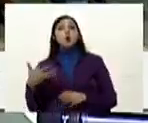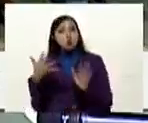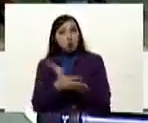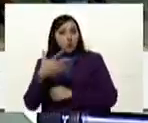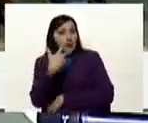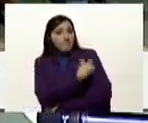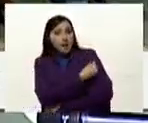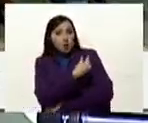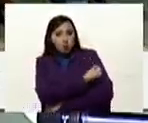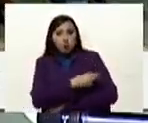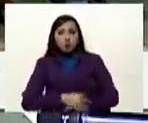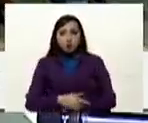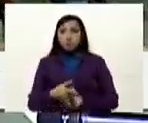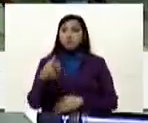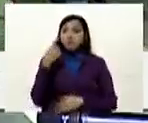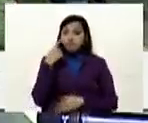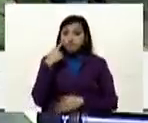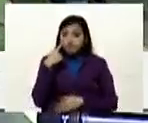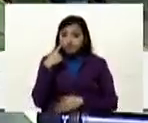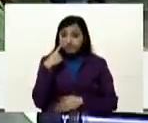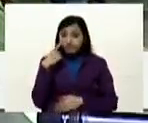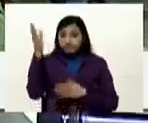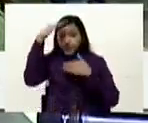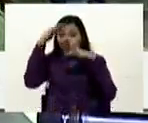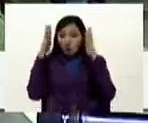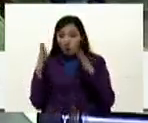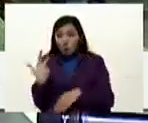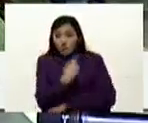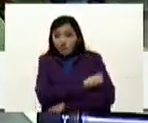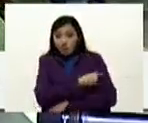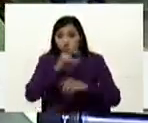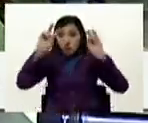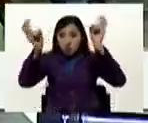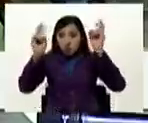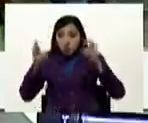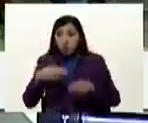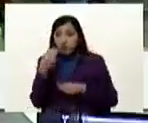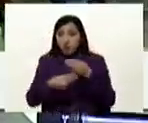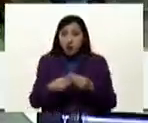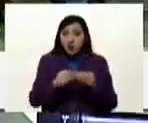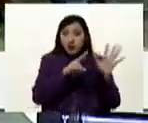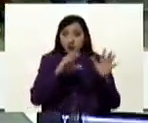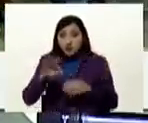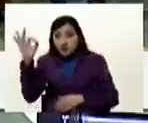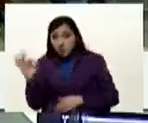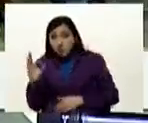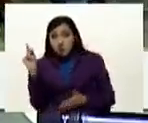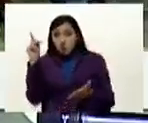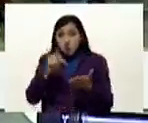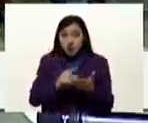vacunación. Oído en materia de vacunación para llegar al 70%, para avanzar hacia